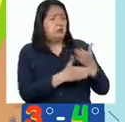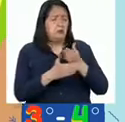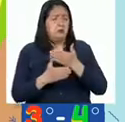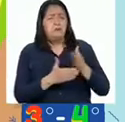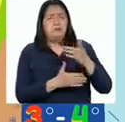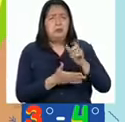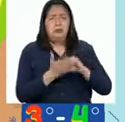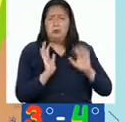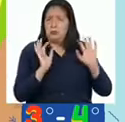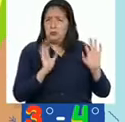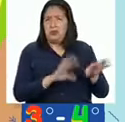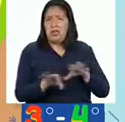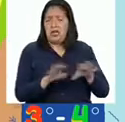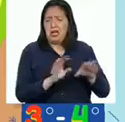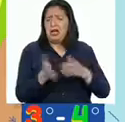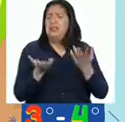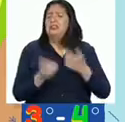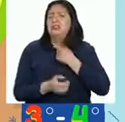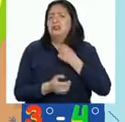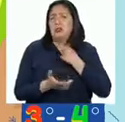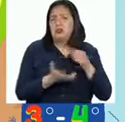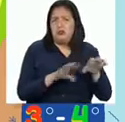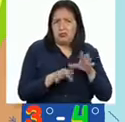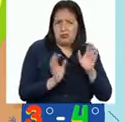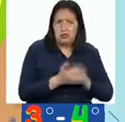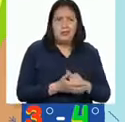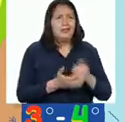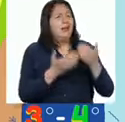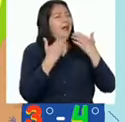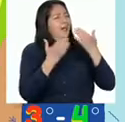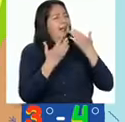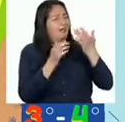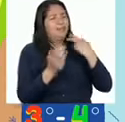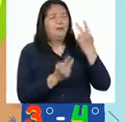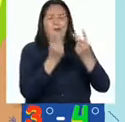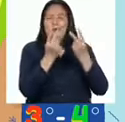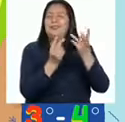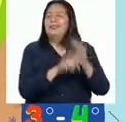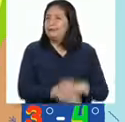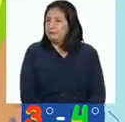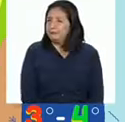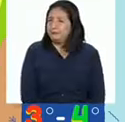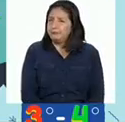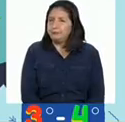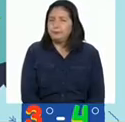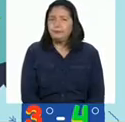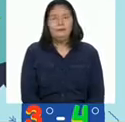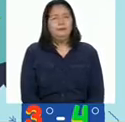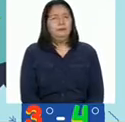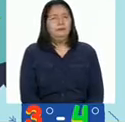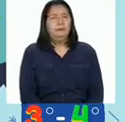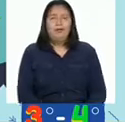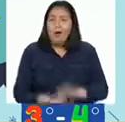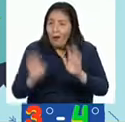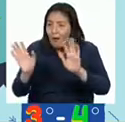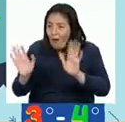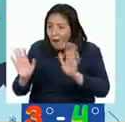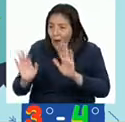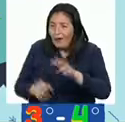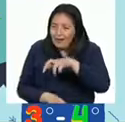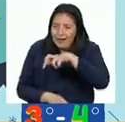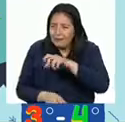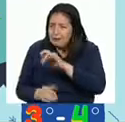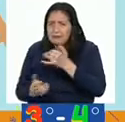tus actividades favoritas. Muchas gracias por visitarnos. Hola, Pablo.